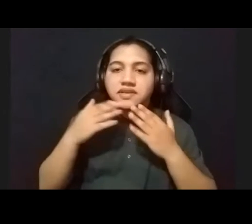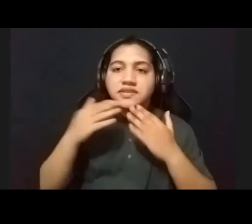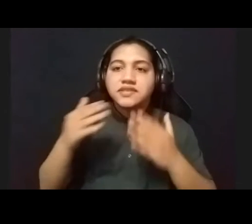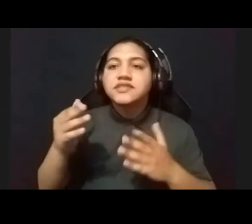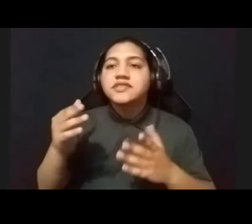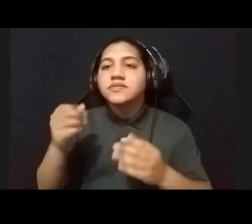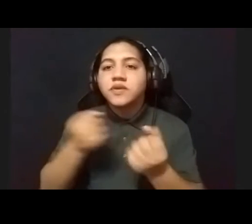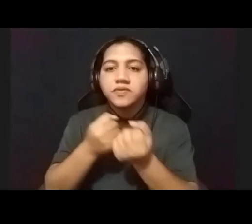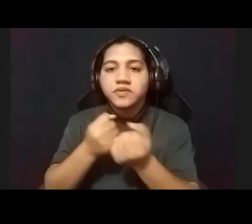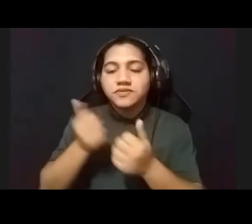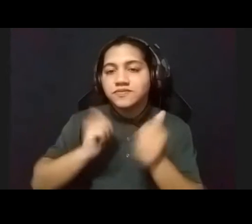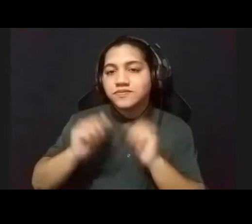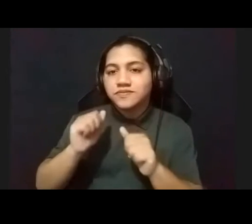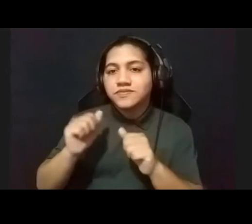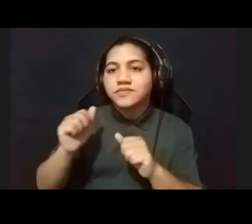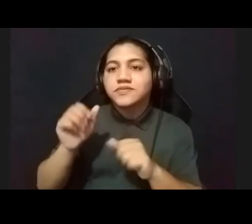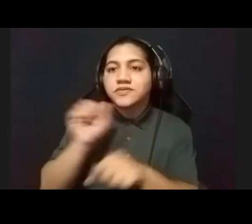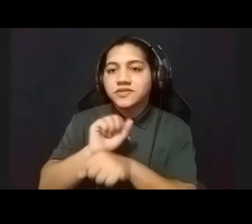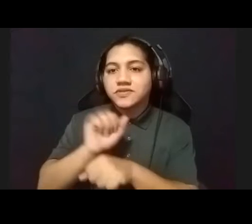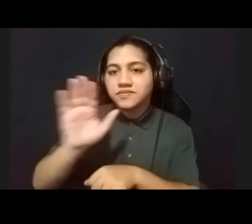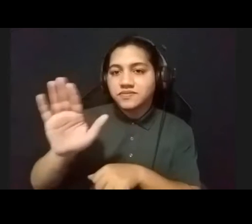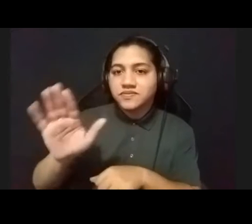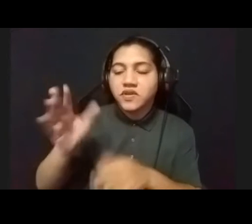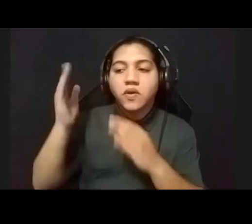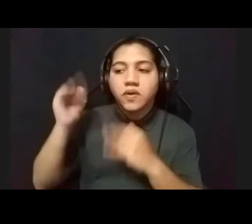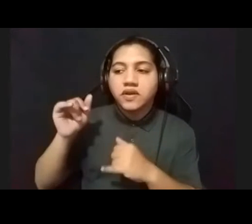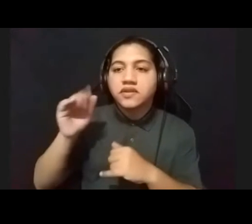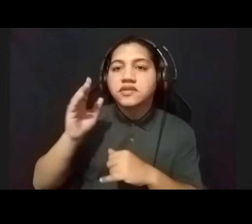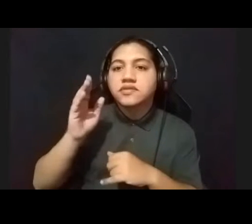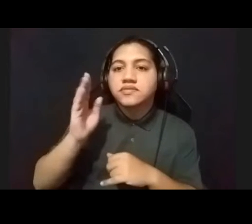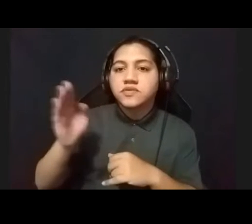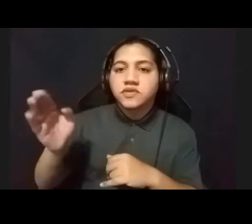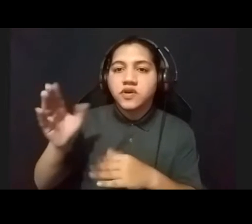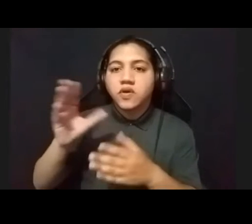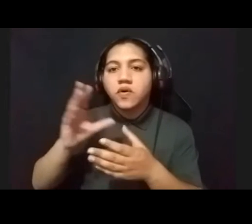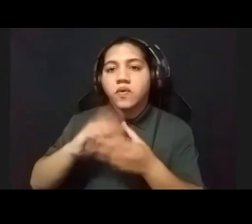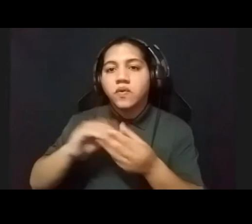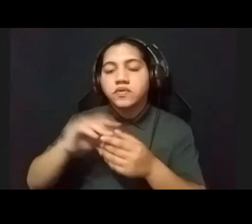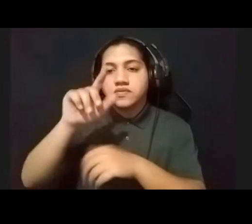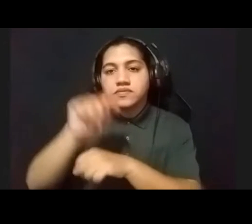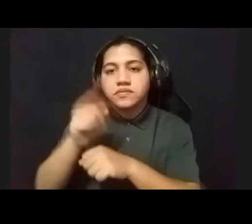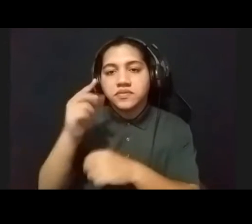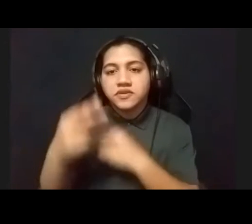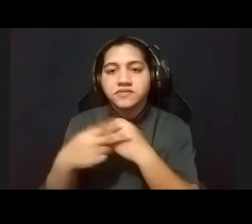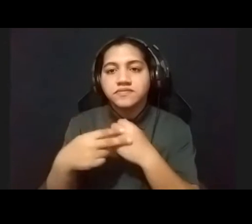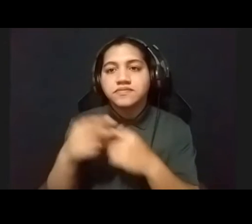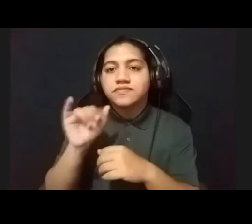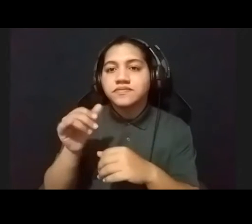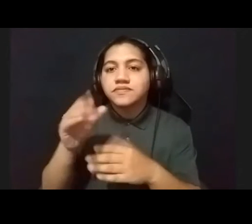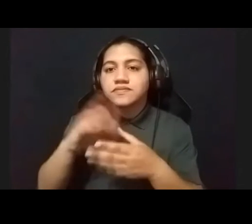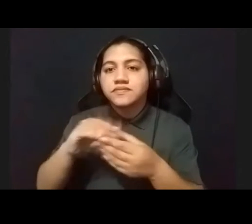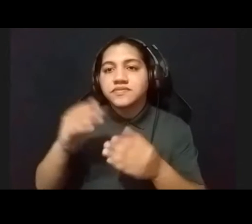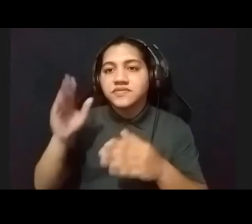Marichal. Ojalá que algún día tengamos una biblioteca de cuentos folclóricos para preservar estas colecciones. Saludos desde Nueva